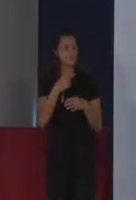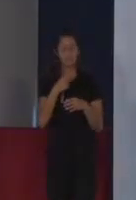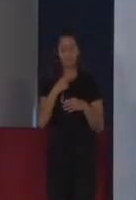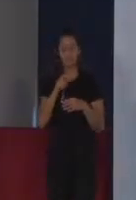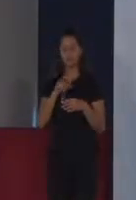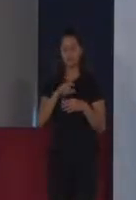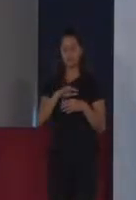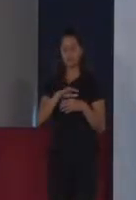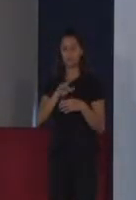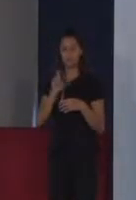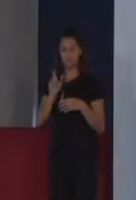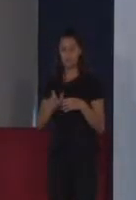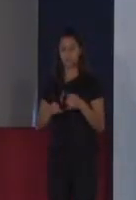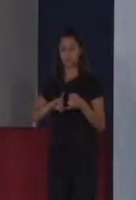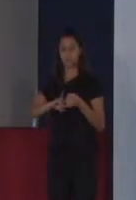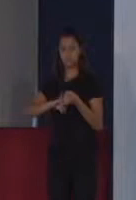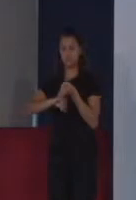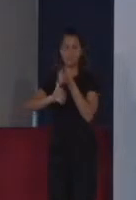Ah, bien.